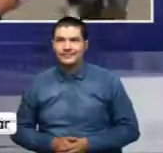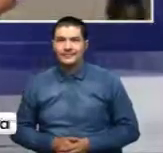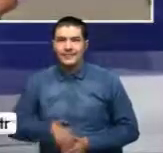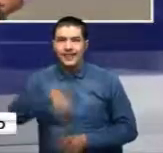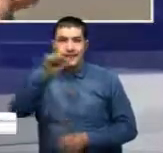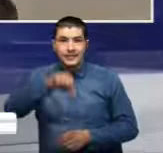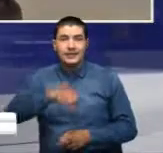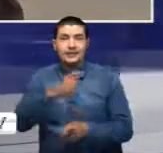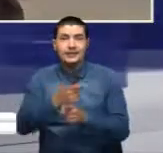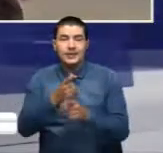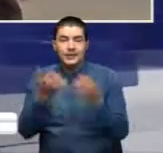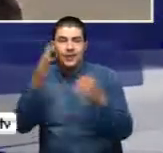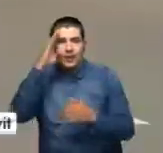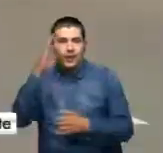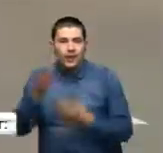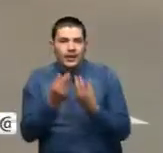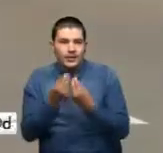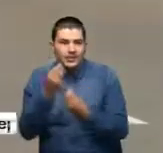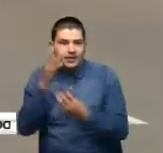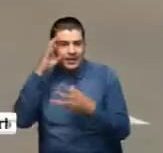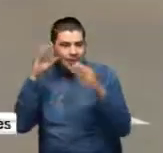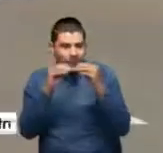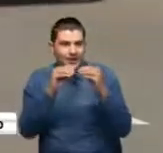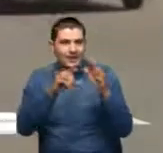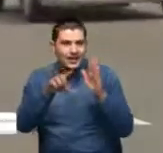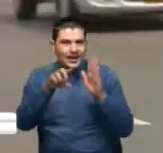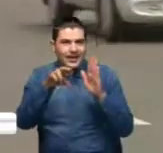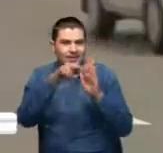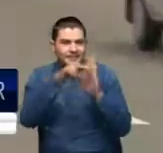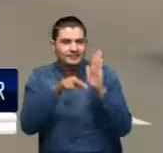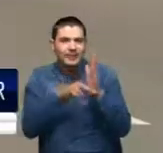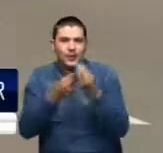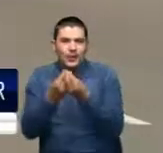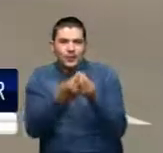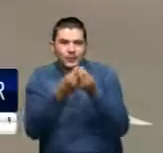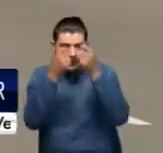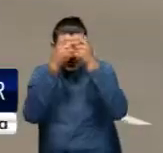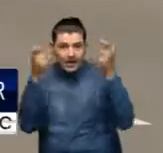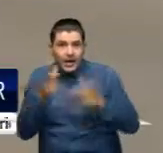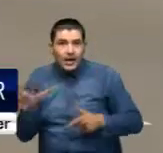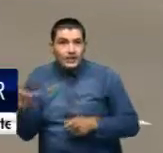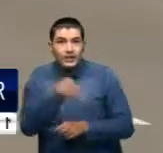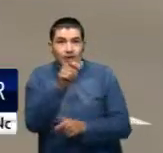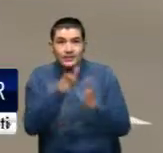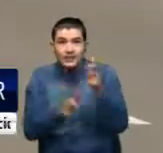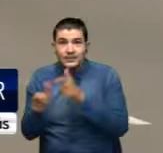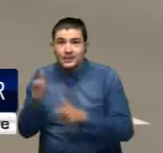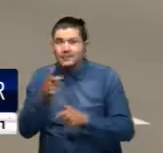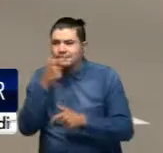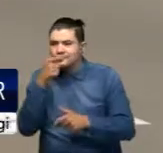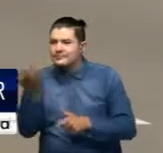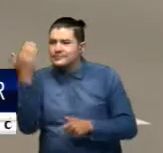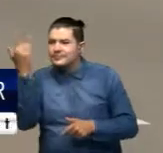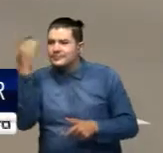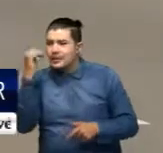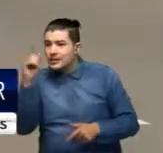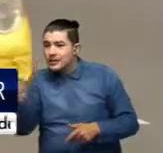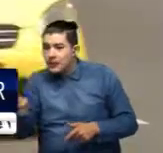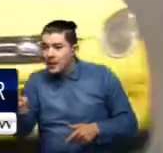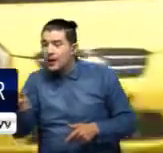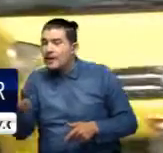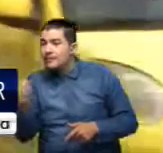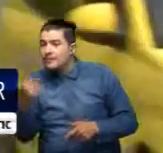hola compañeros pues de acuerdo a este fallo del consejo de estado todo conductor que se ha detenido por autoridades de tránsito tiene 60